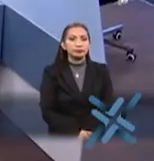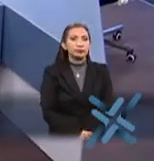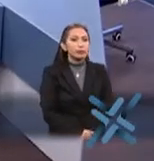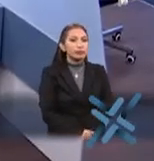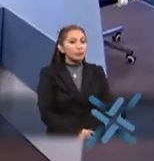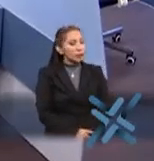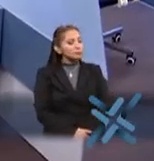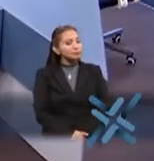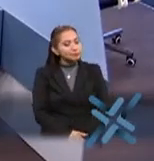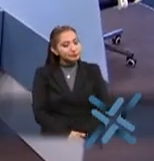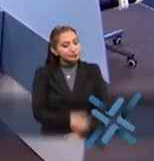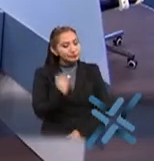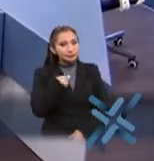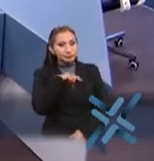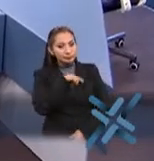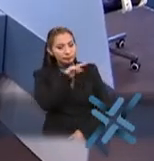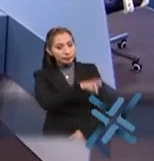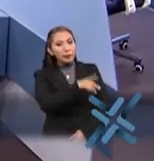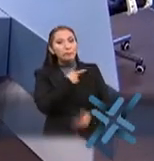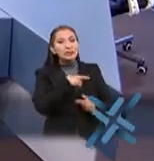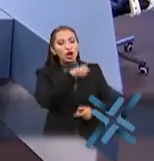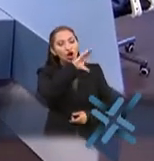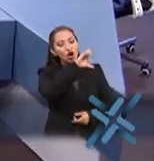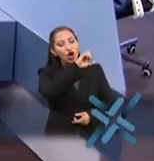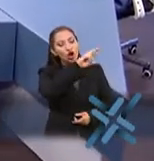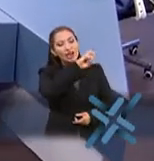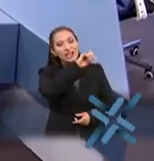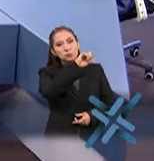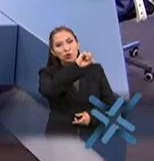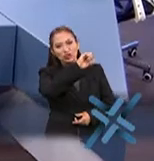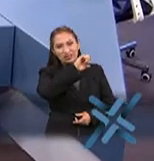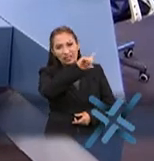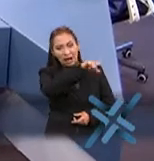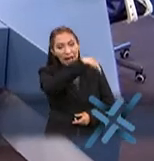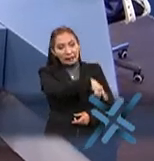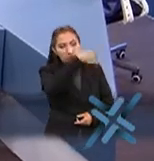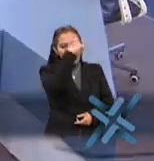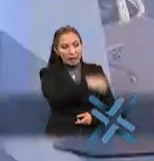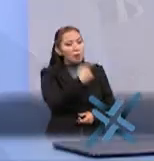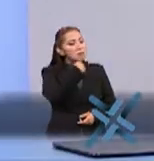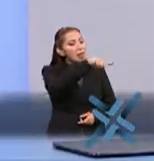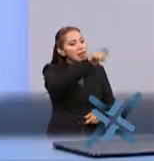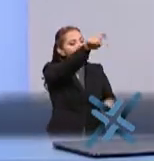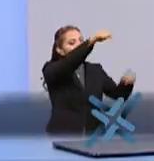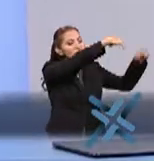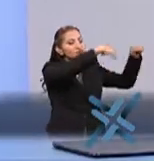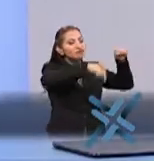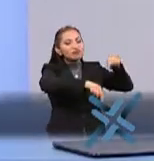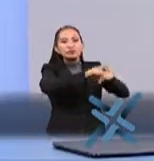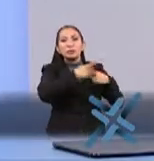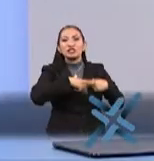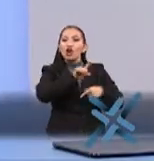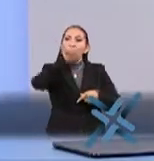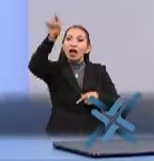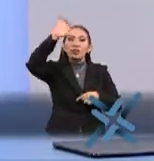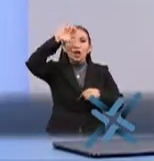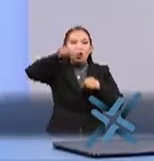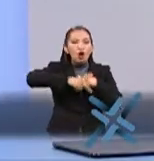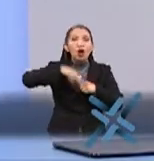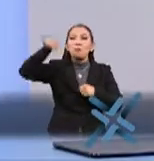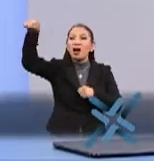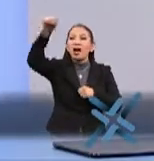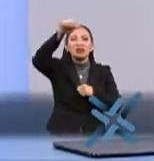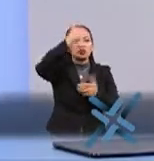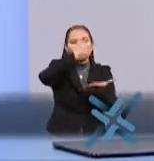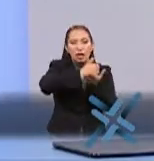Bueno, estos nuestros corresponsales tenemos tanto en el país como en el mundo, no en todo el mundo, pero tenemos en Europa, en las